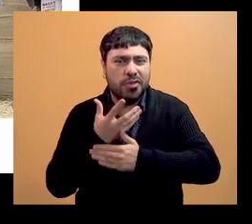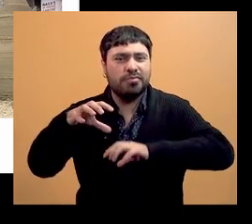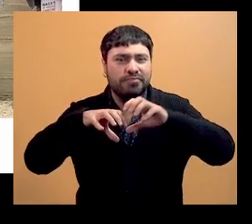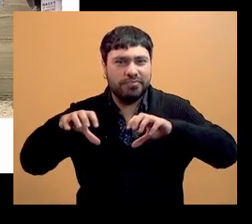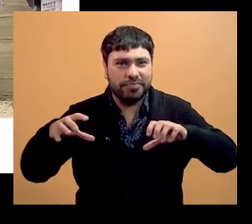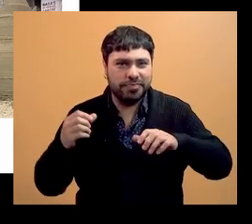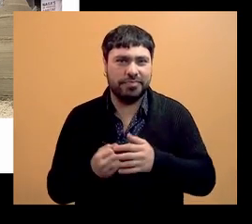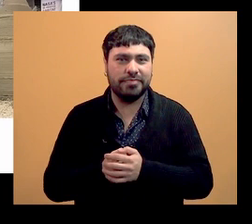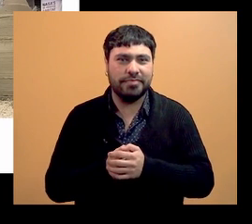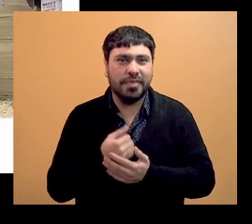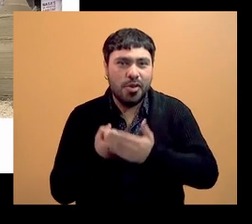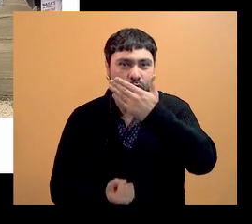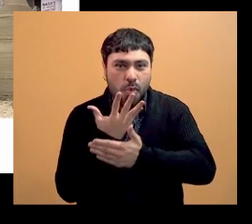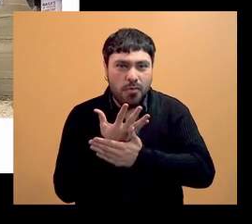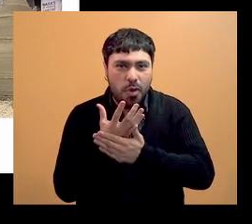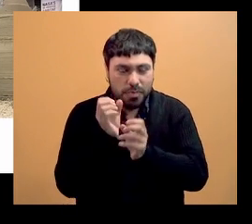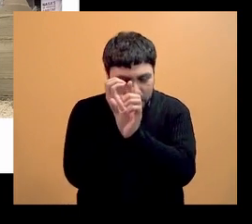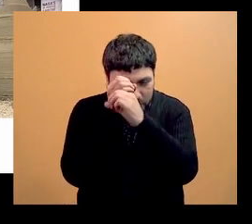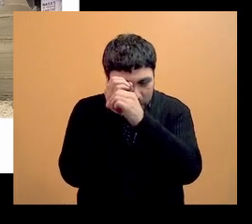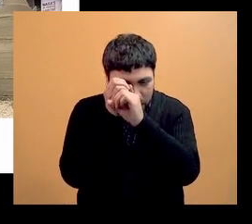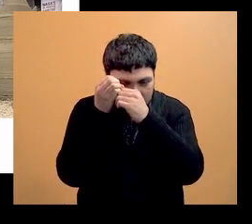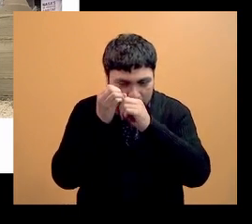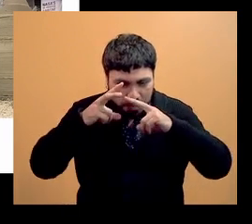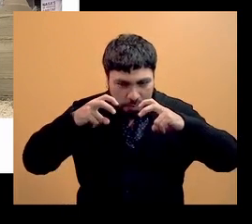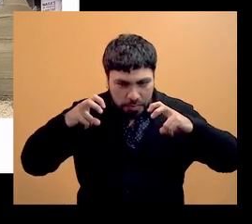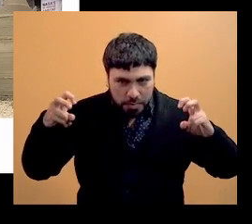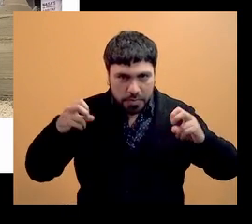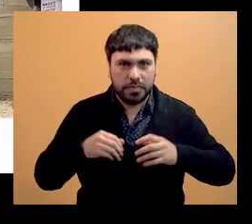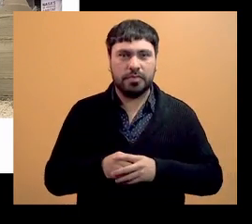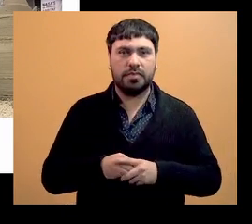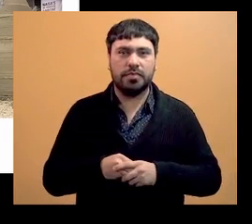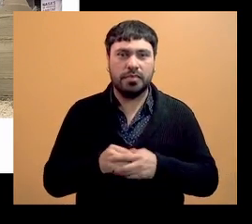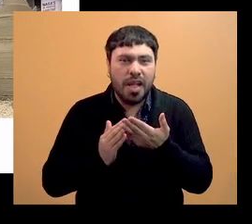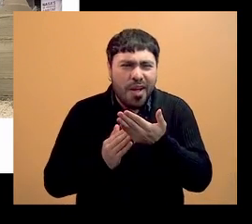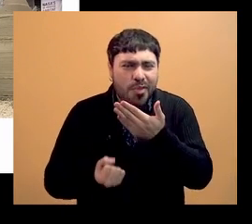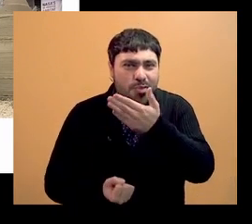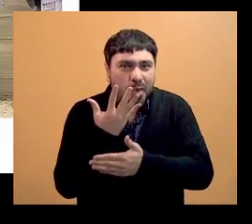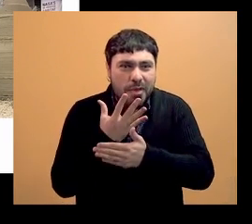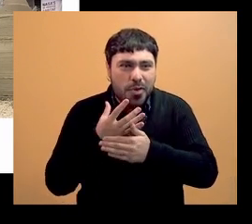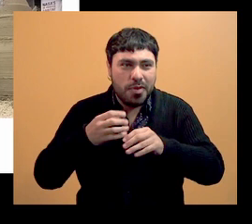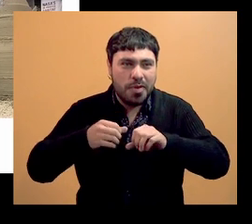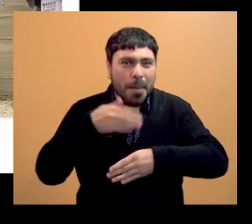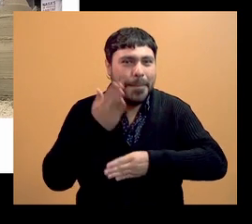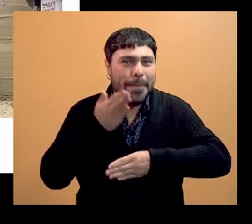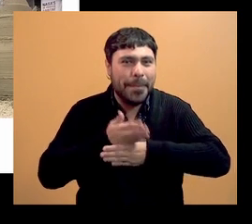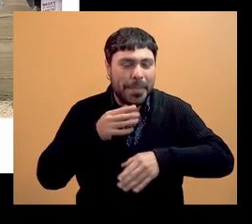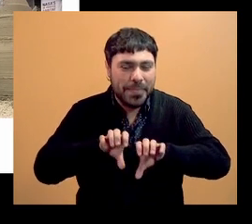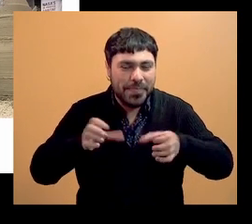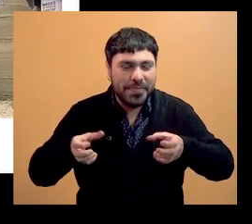microgravedad, particularmente ya también migrando del plástico al metal y a otro tipo de materiales para